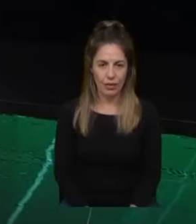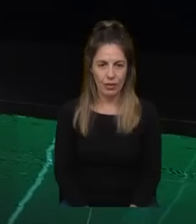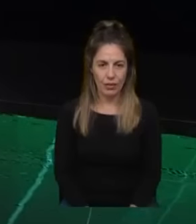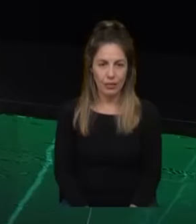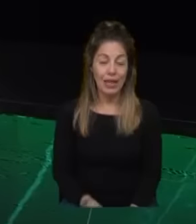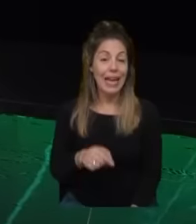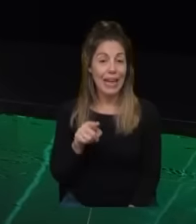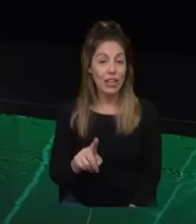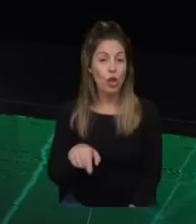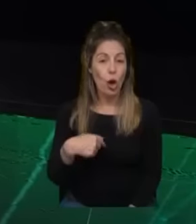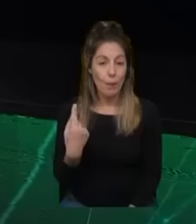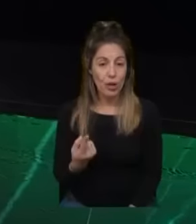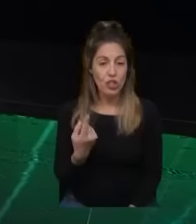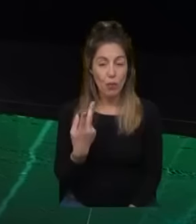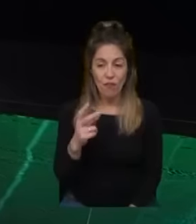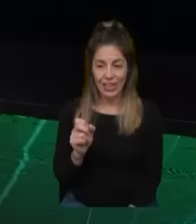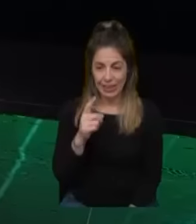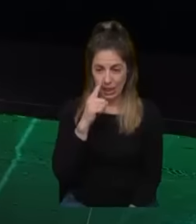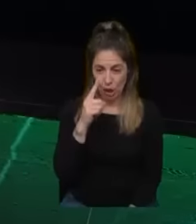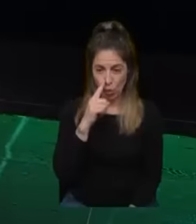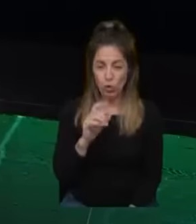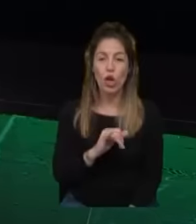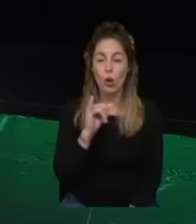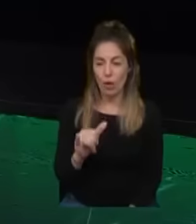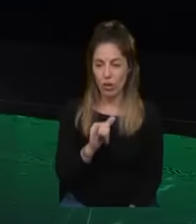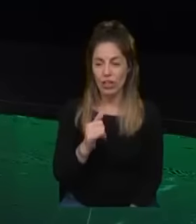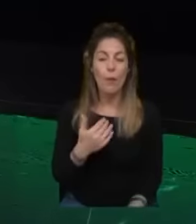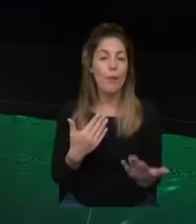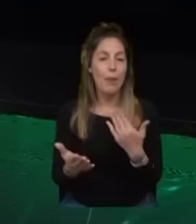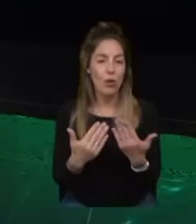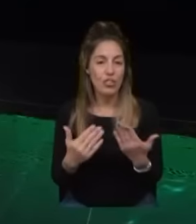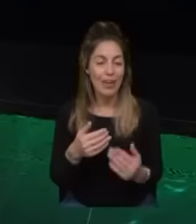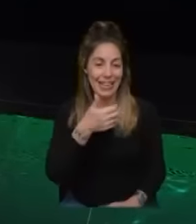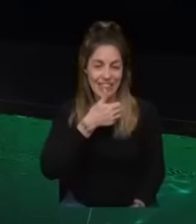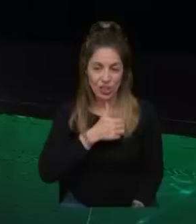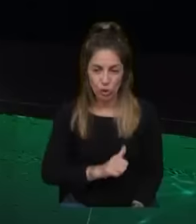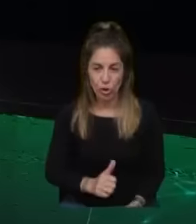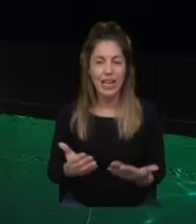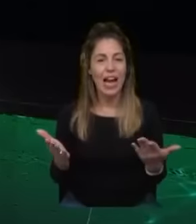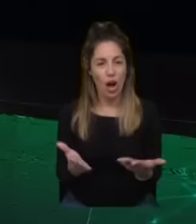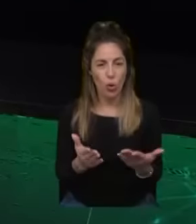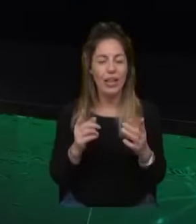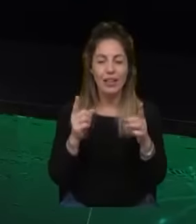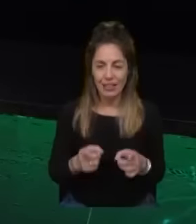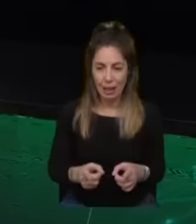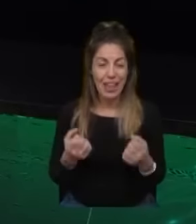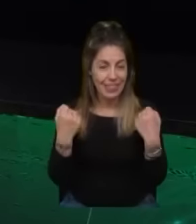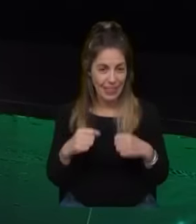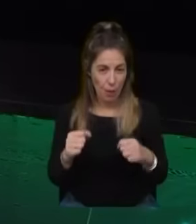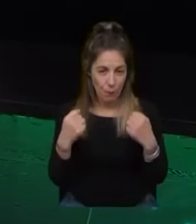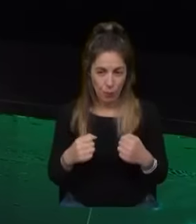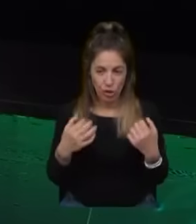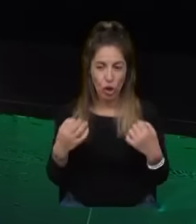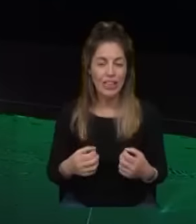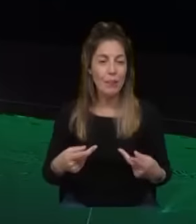Bueno, muy bien, esto va a pasar el próximo 20 de junio, como decíamos. Y vamos a hablar un poco de historia ahora y también de deportes, concretamente